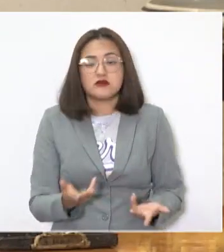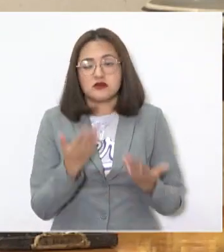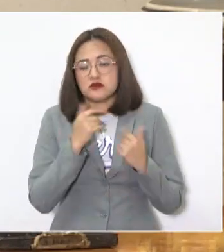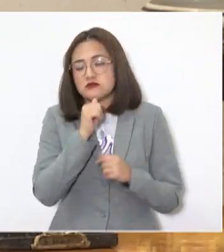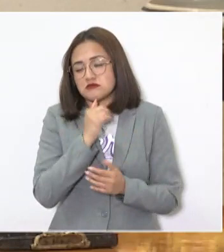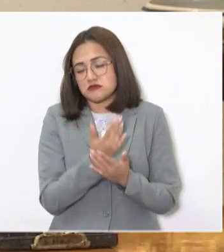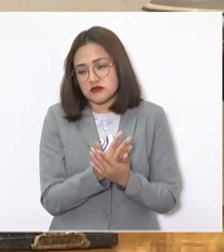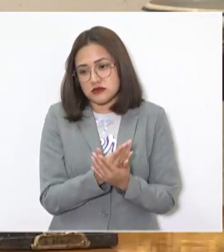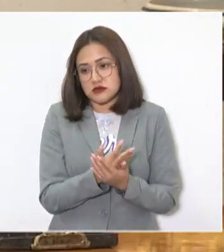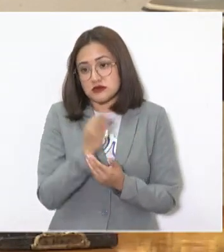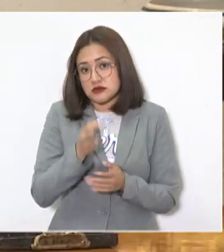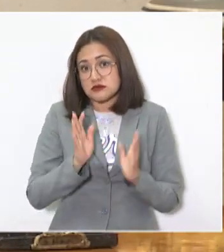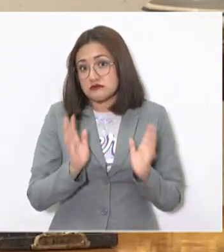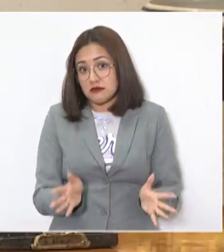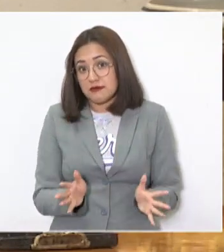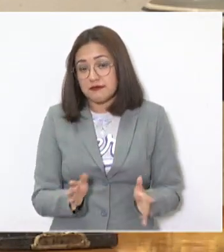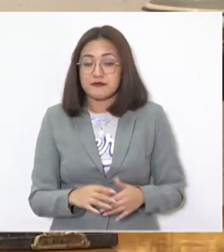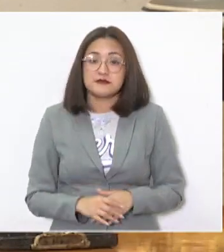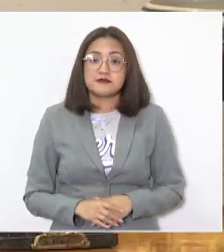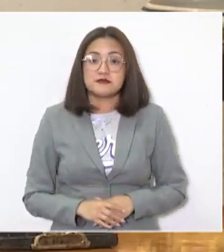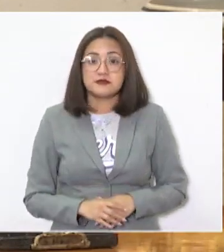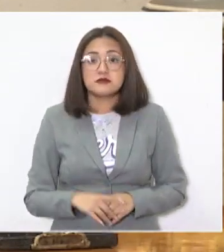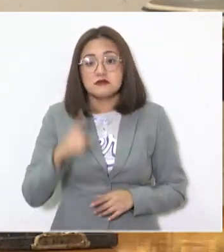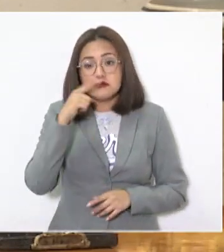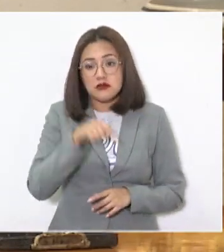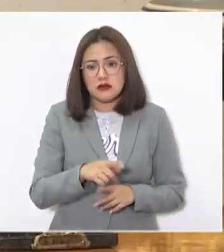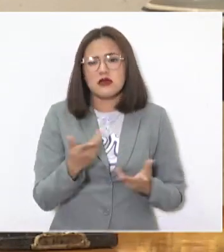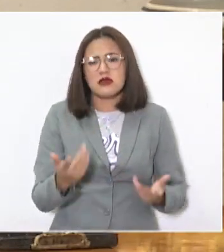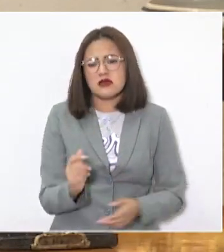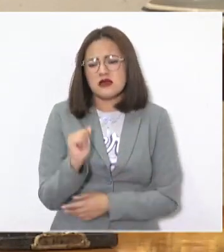que está autorizada la construcción de una arena.